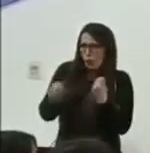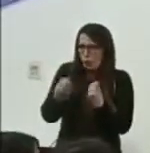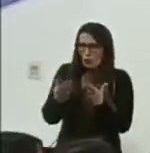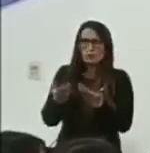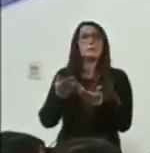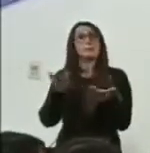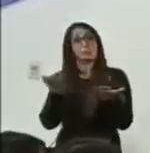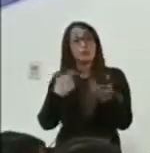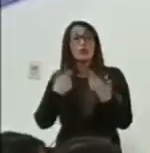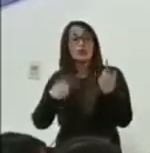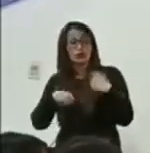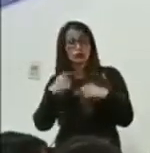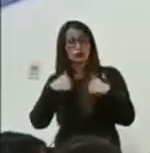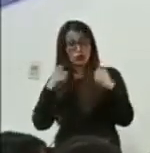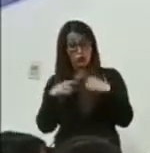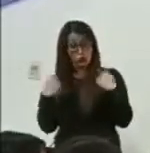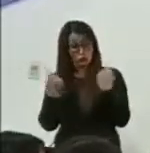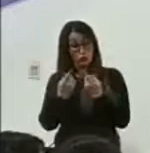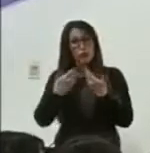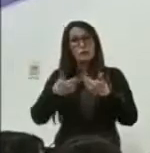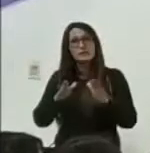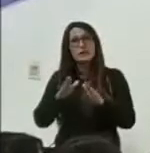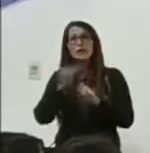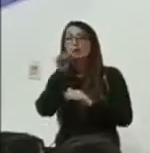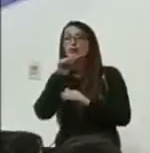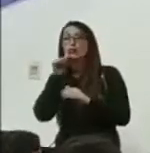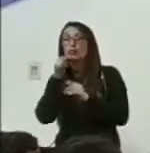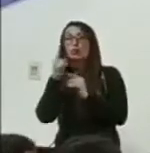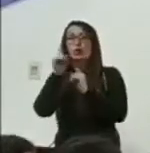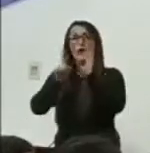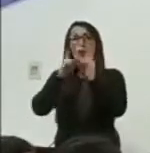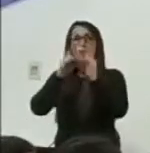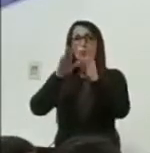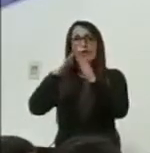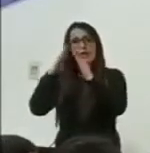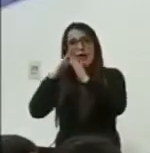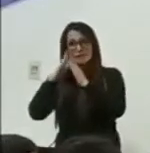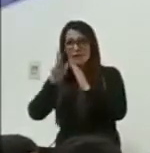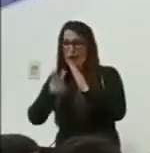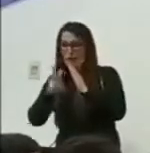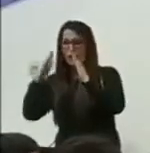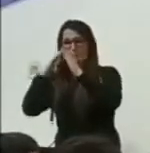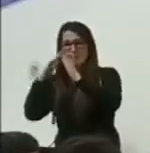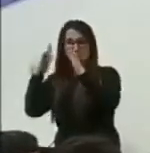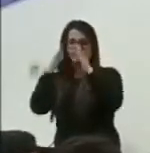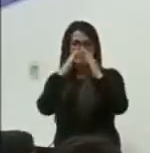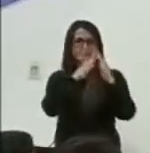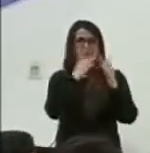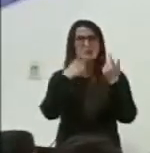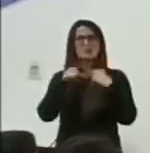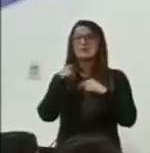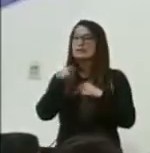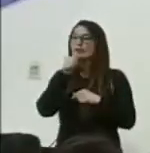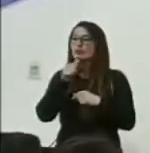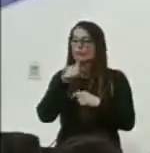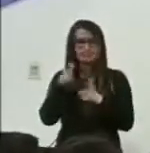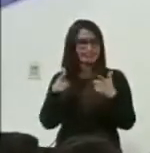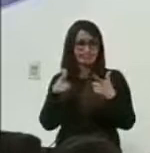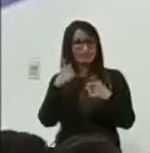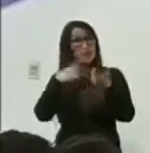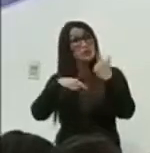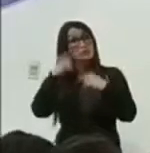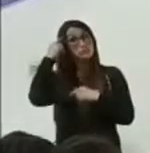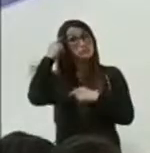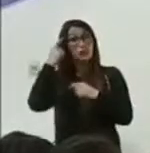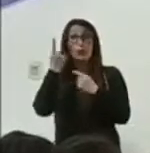dice, nosotros empezamos por soluciones de albergues, pero vimos que no daba resultado. Entonces lo que hacemos es le